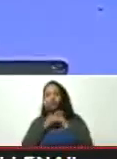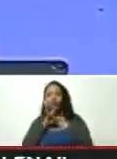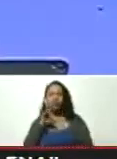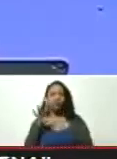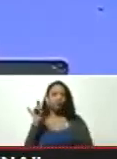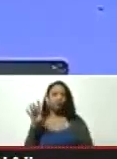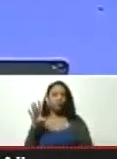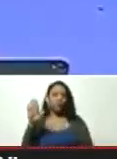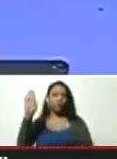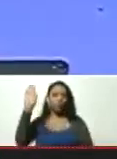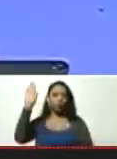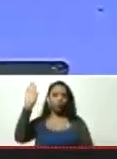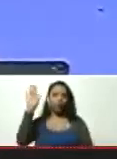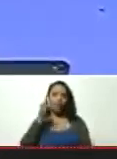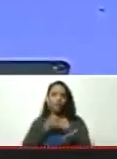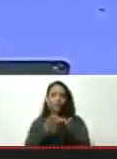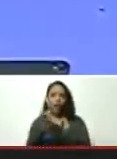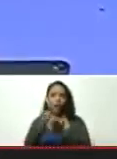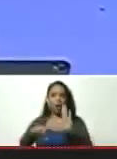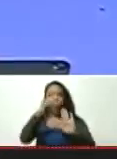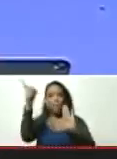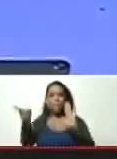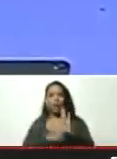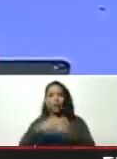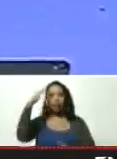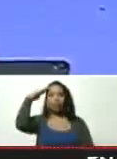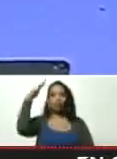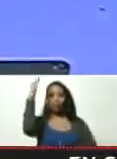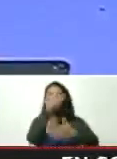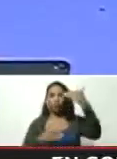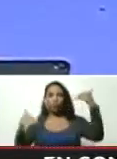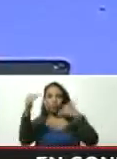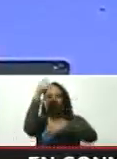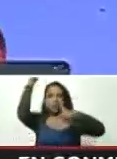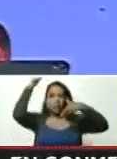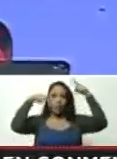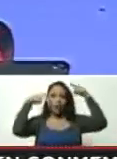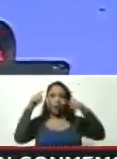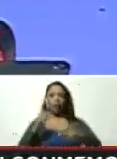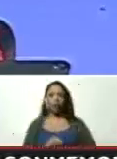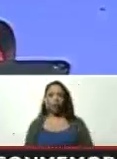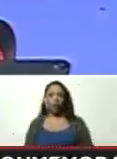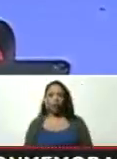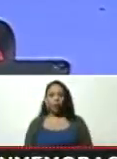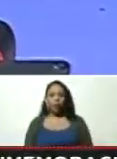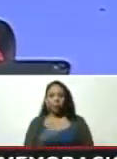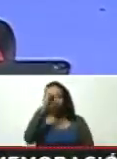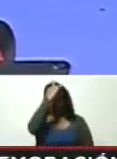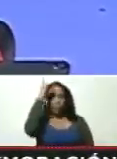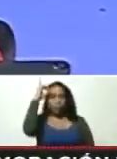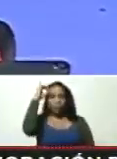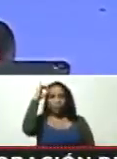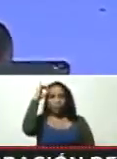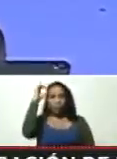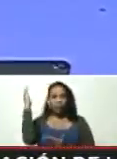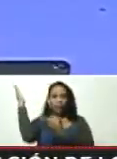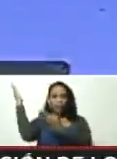que juramos lealtad absoluta a nuestro comandante supremo, Hugo Rafael Chávez Frías. Diosdado Cabello Rondón.